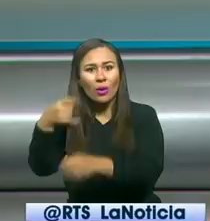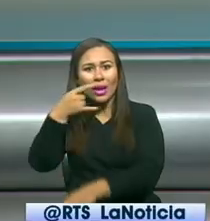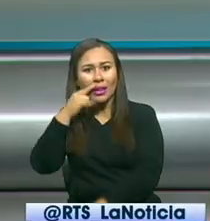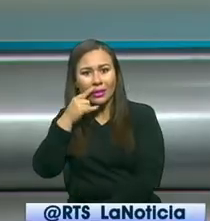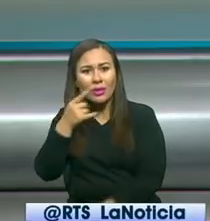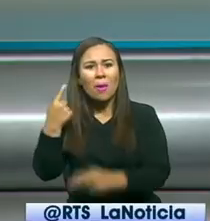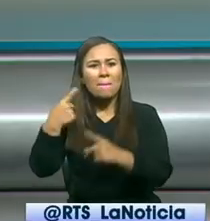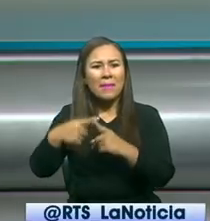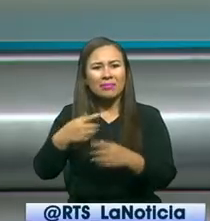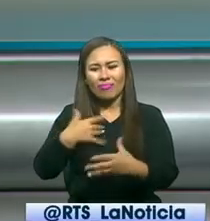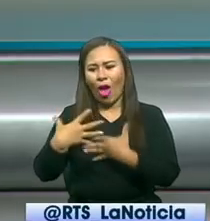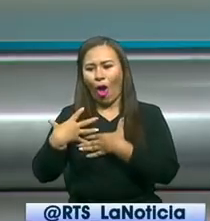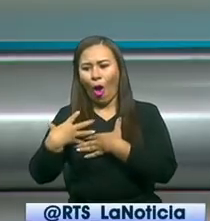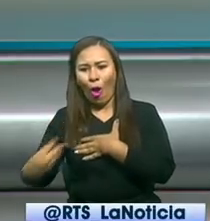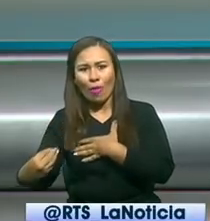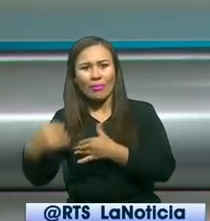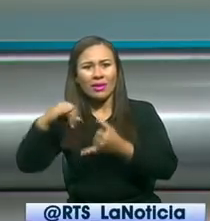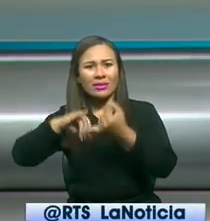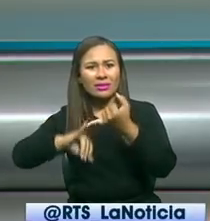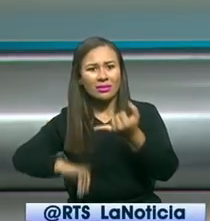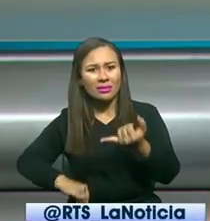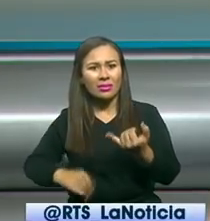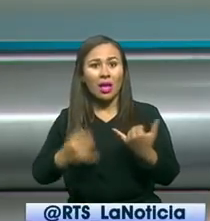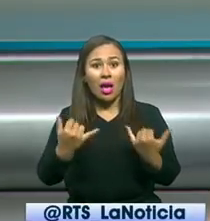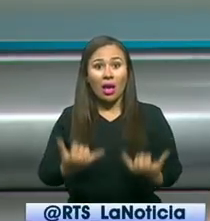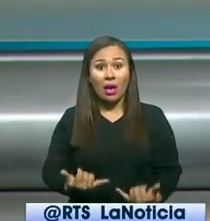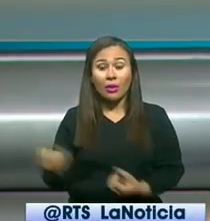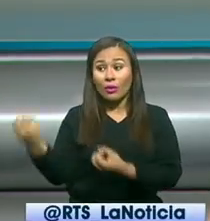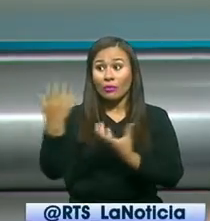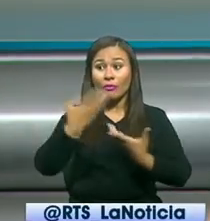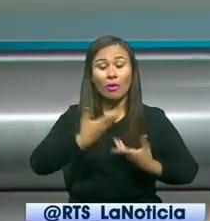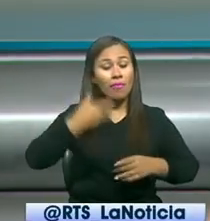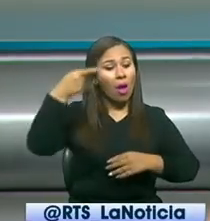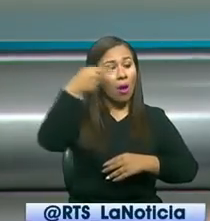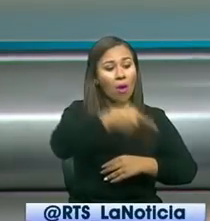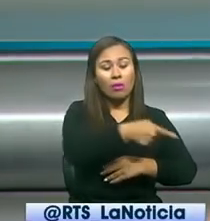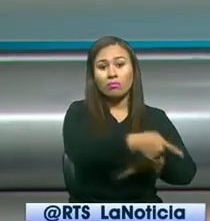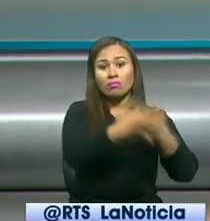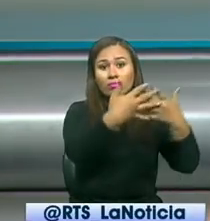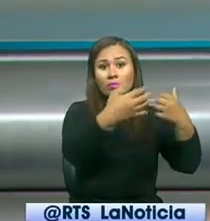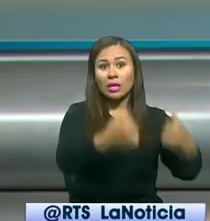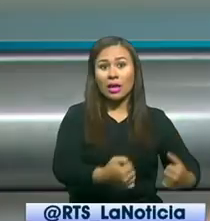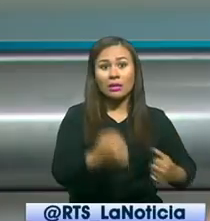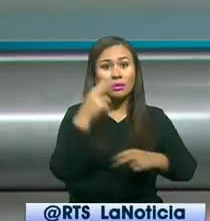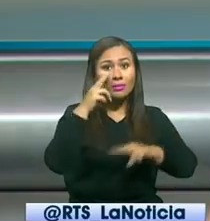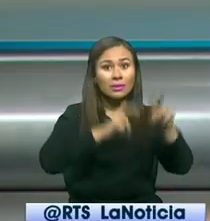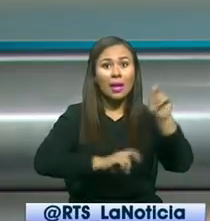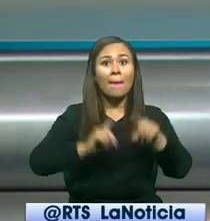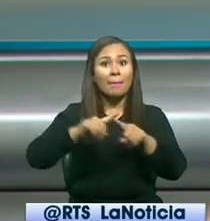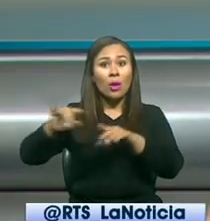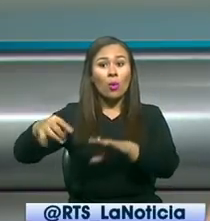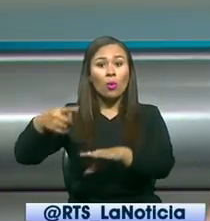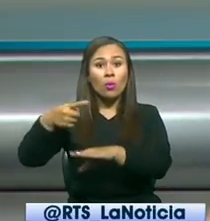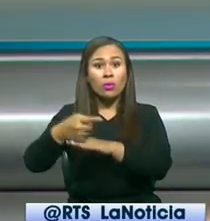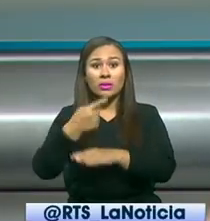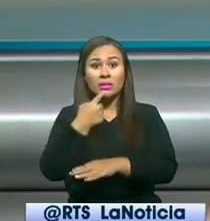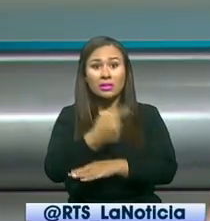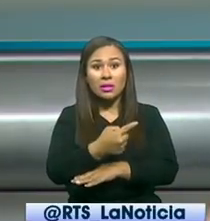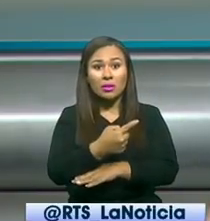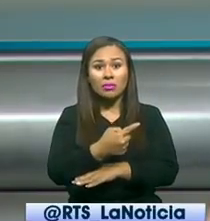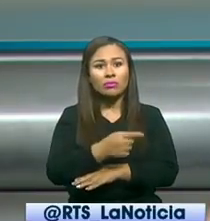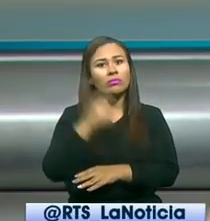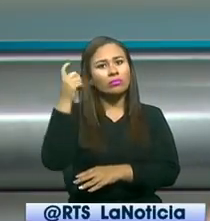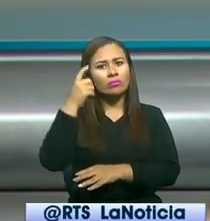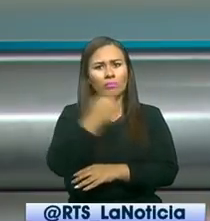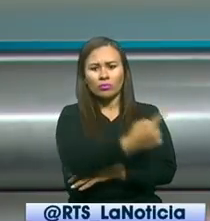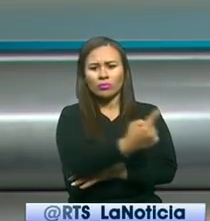sanción ejemplarizadora. La fiscalía solicitó prisión preventiva contra el acusado, pero el juez sustituyó la medida cautelar por la